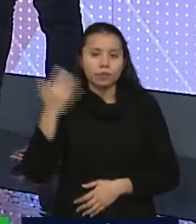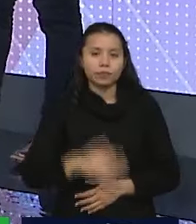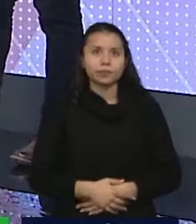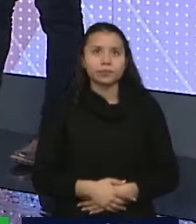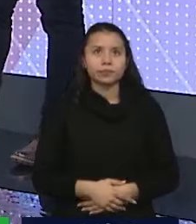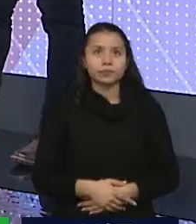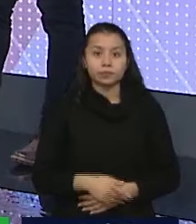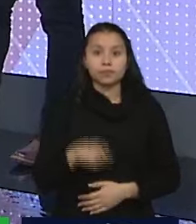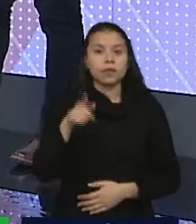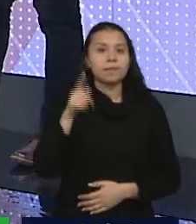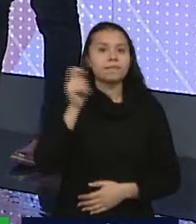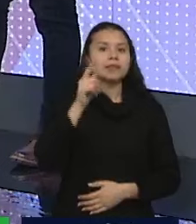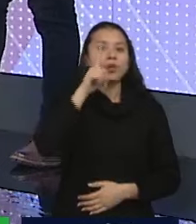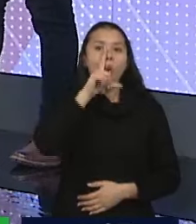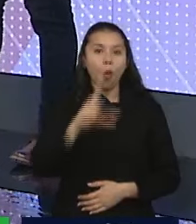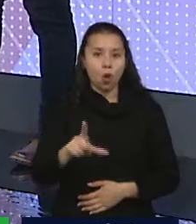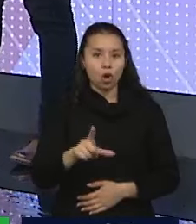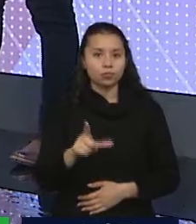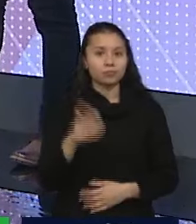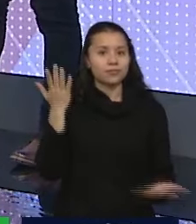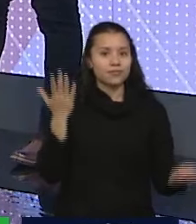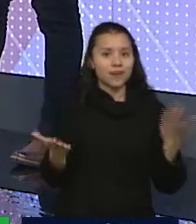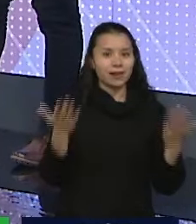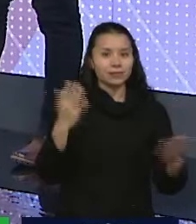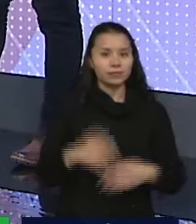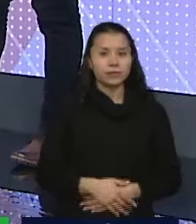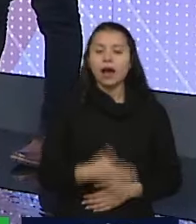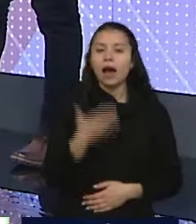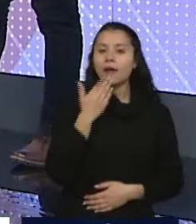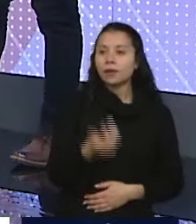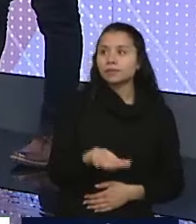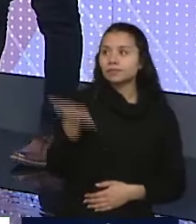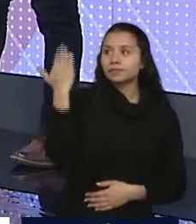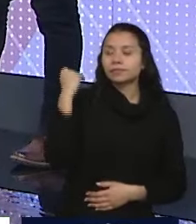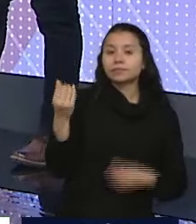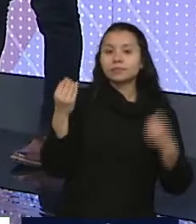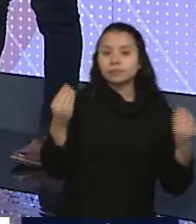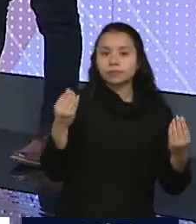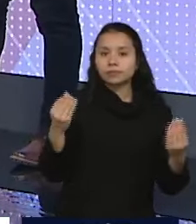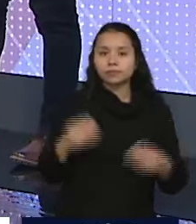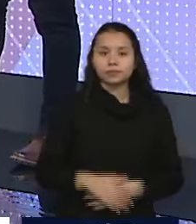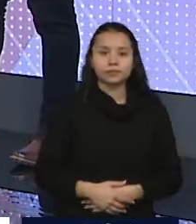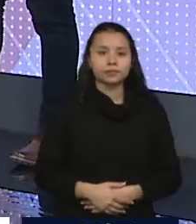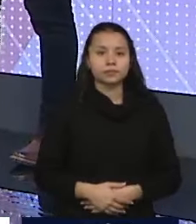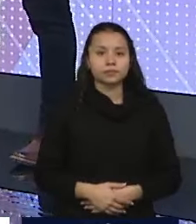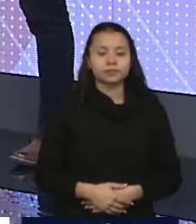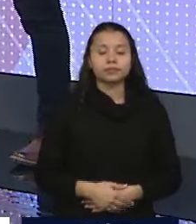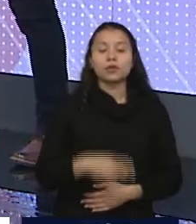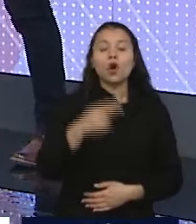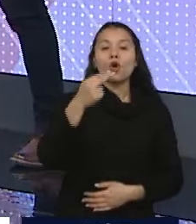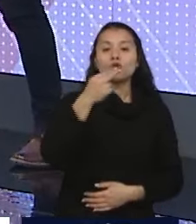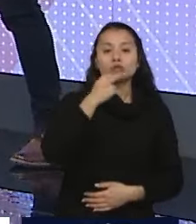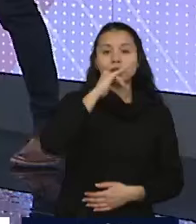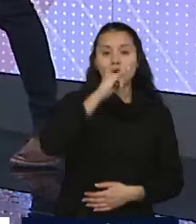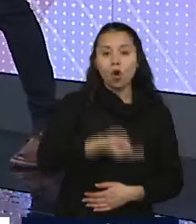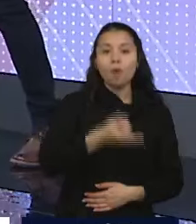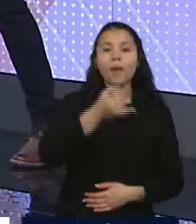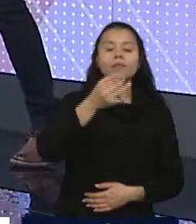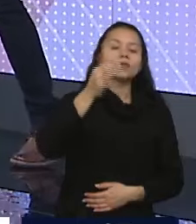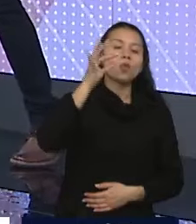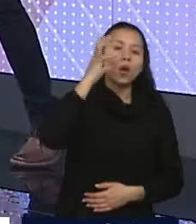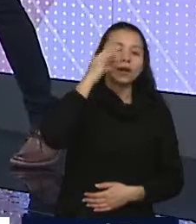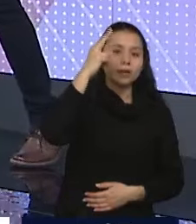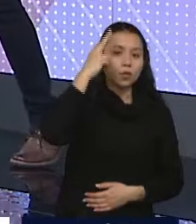representan al mes de julio. ¿Qué pasaba en abril con... Milei lo está solucionando? Bueno, un 11,45% decía,